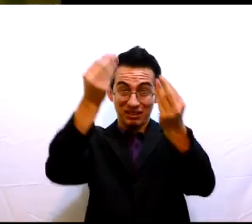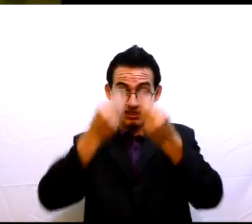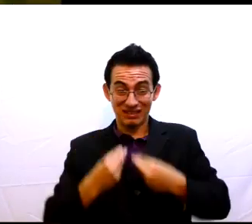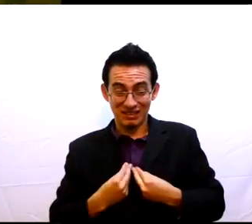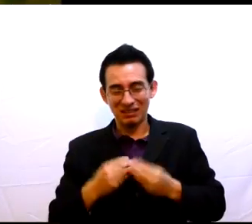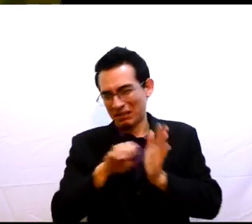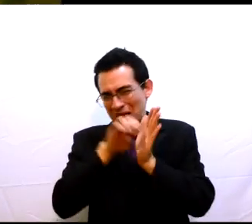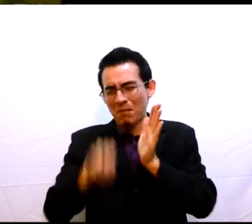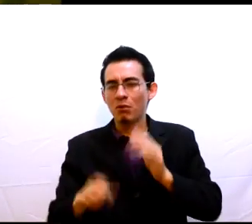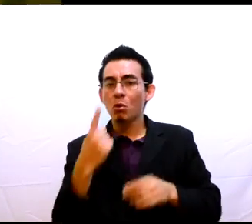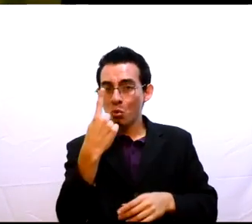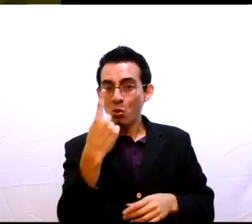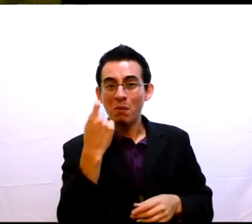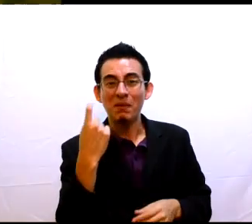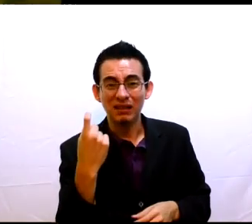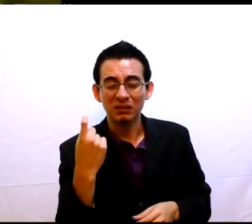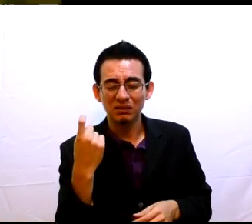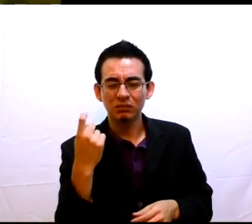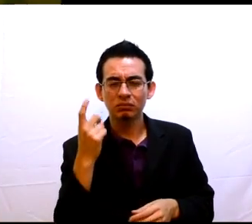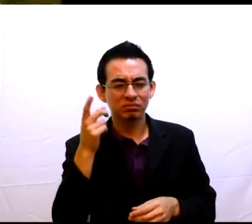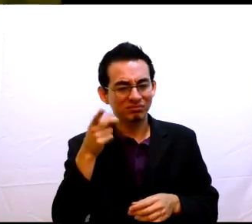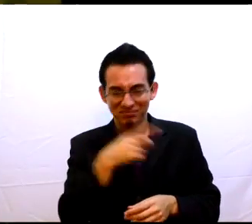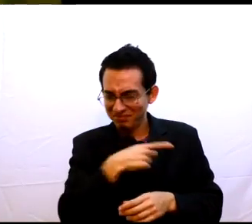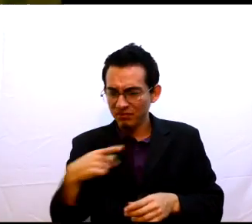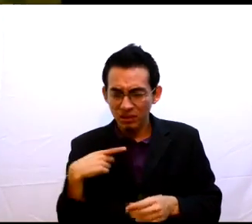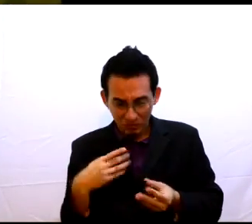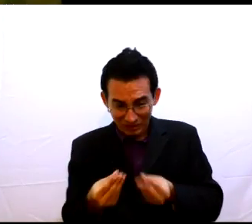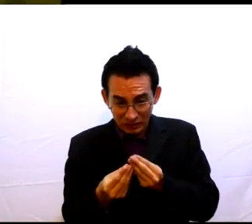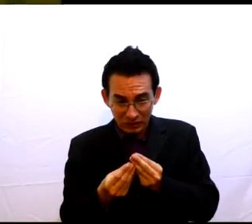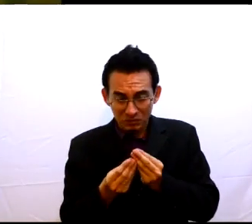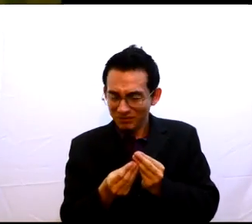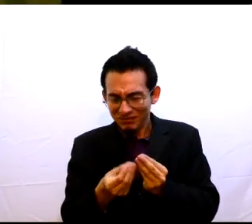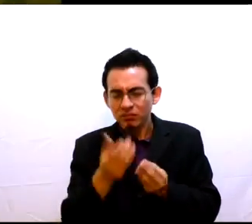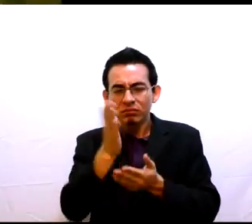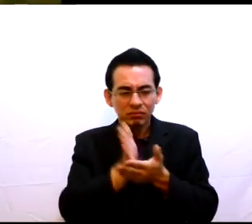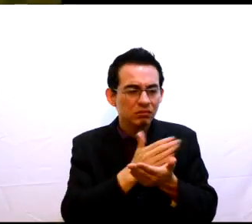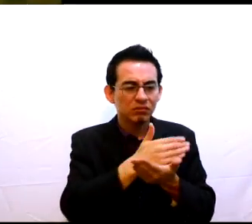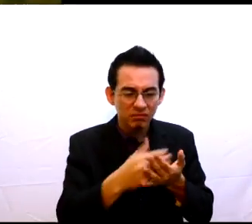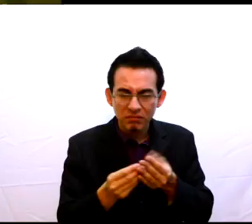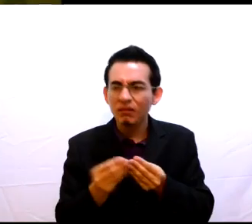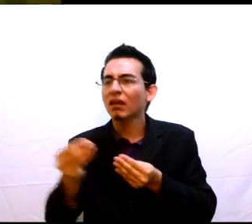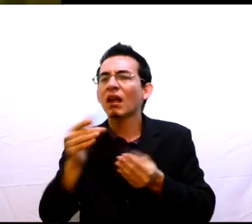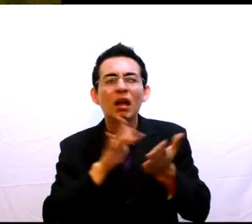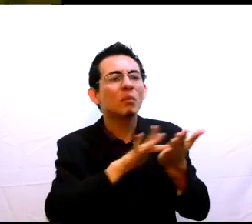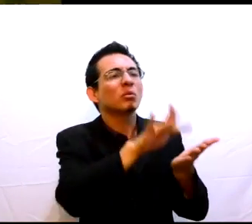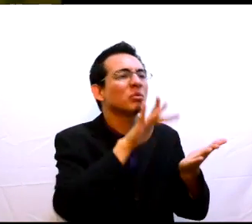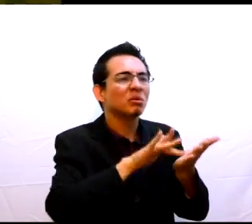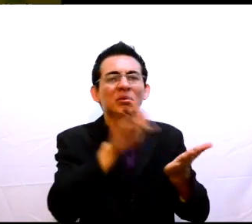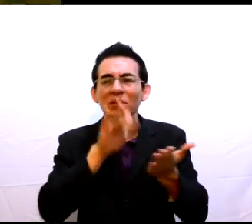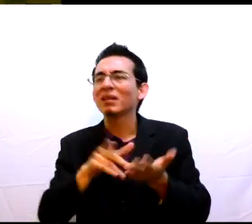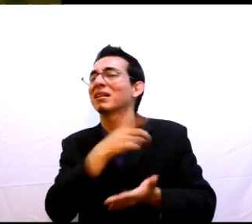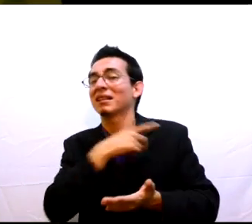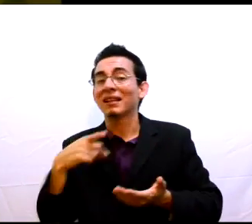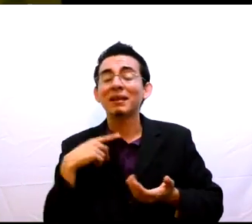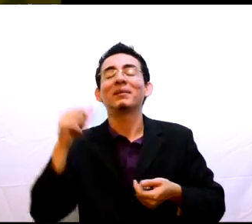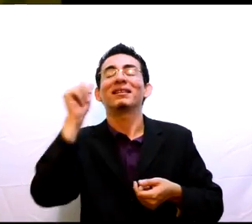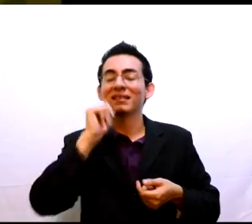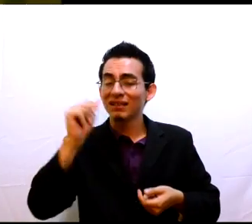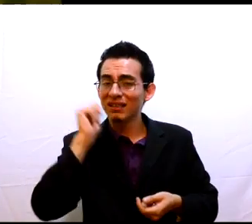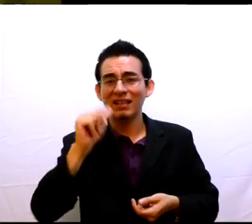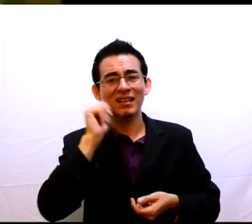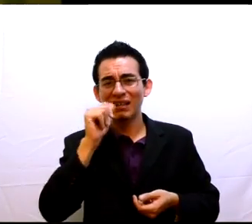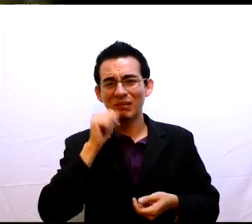en esa medida compartir en esa medida apoyar la obra de dios hermanos